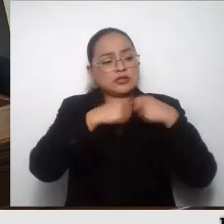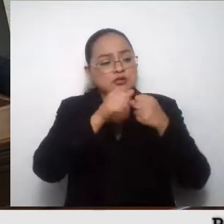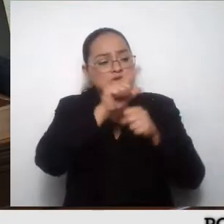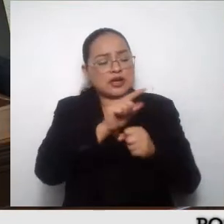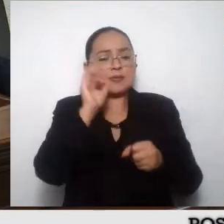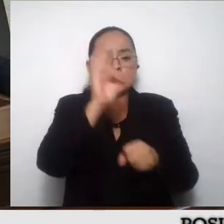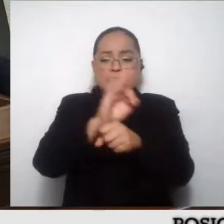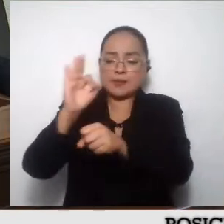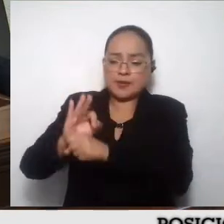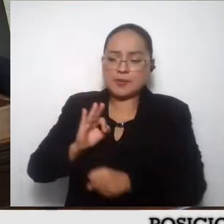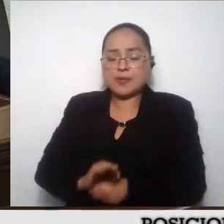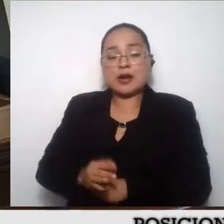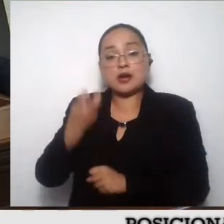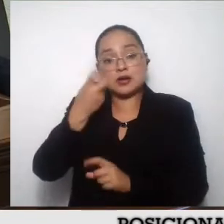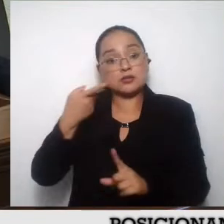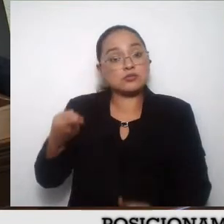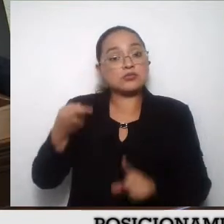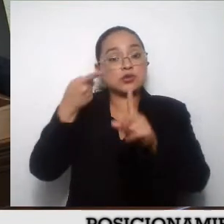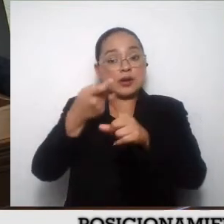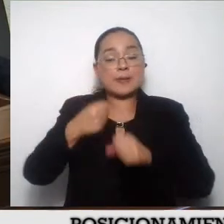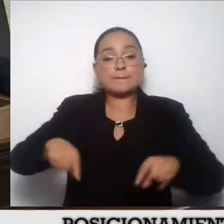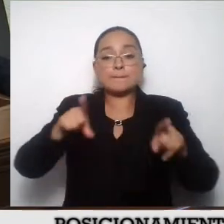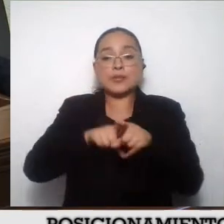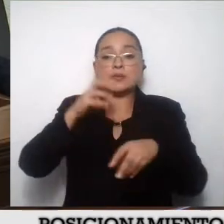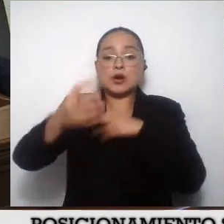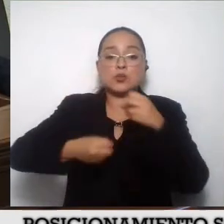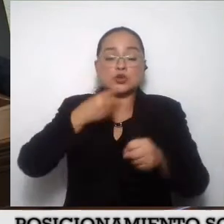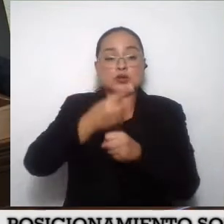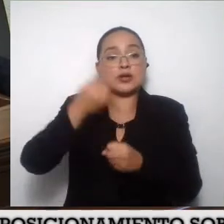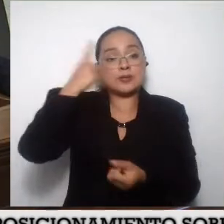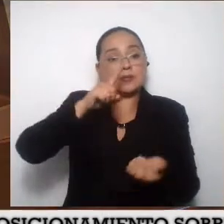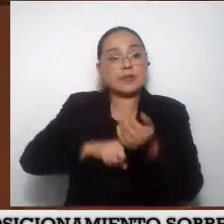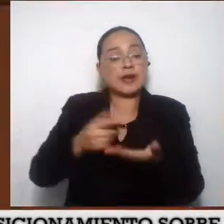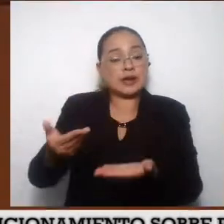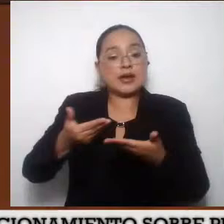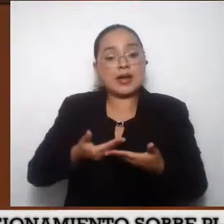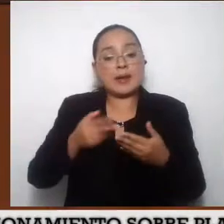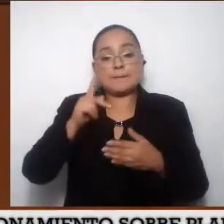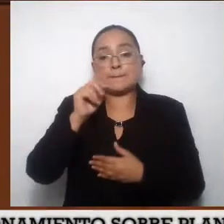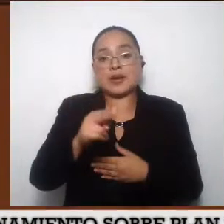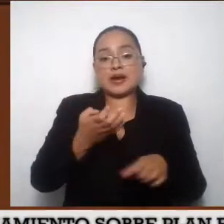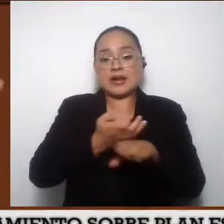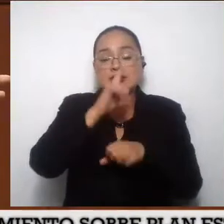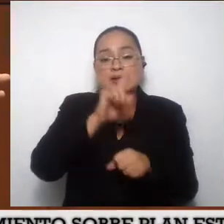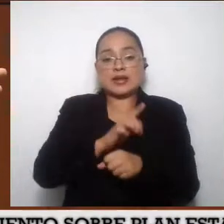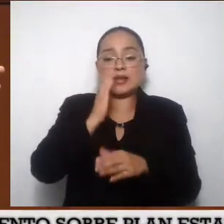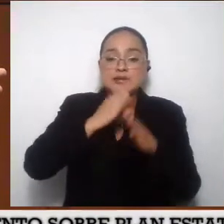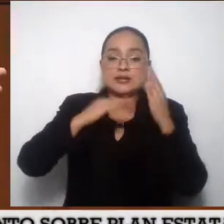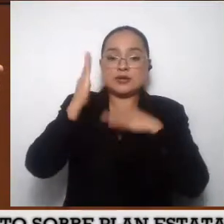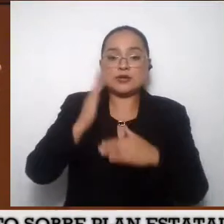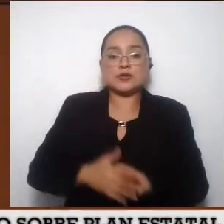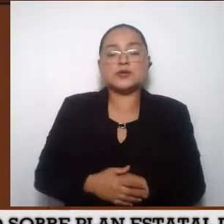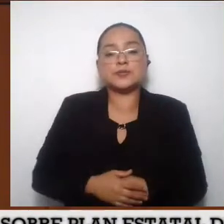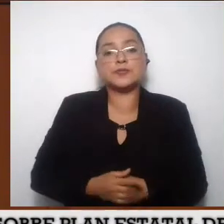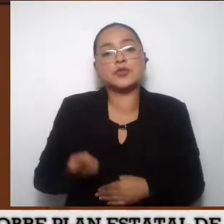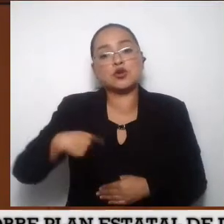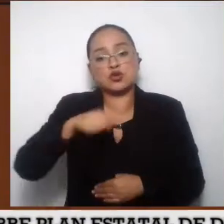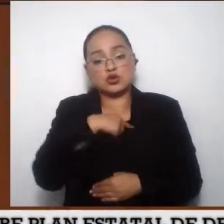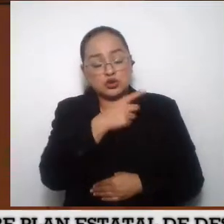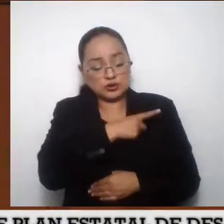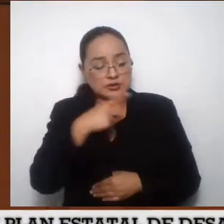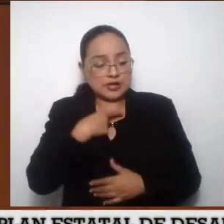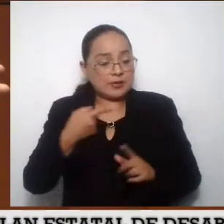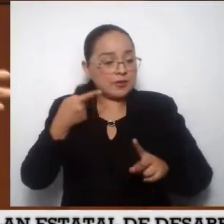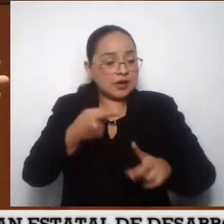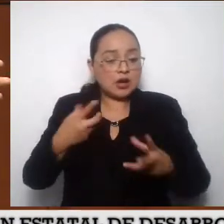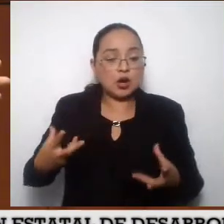retos y esas son las oportunidades que nos ofrece el Plan Estatal de Desarrollo. Hagamos un solo esfuerzo como